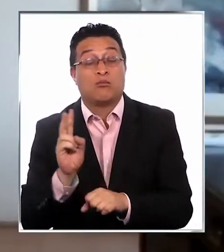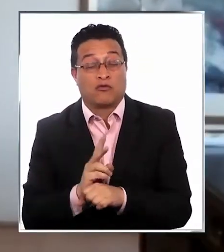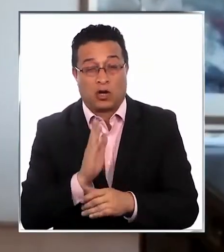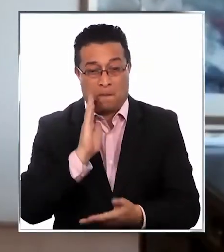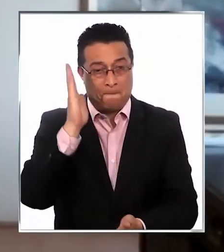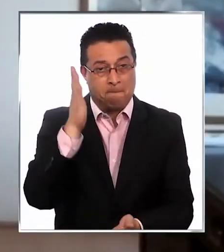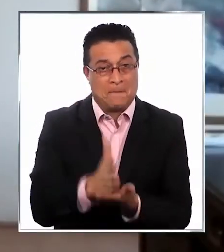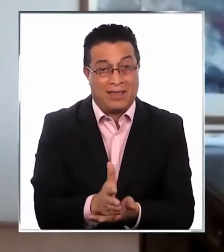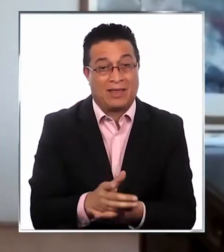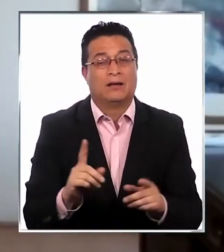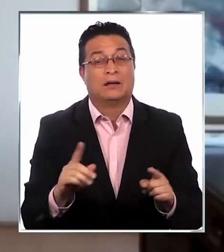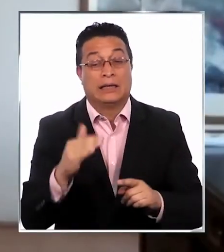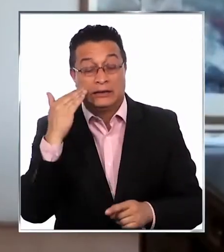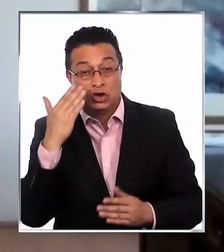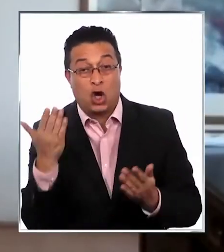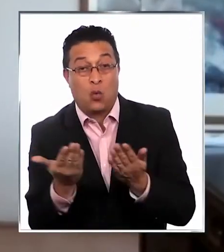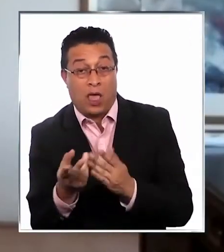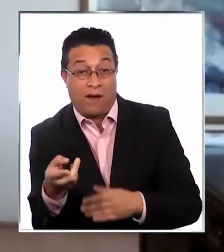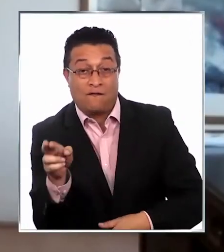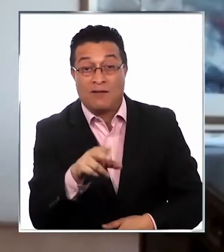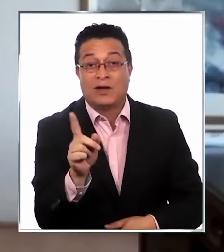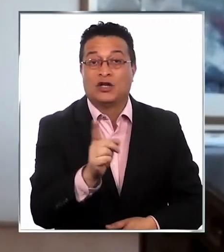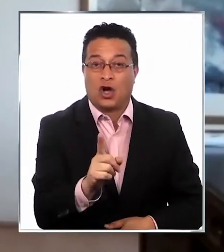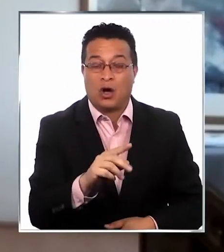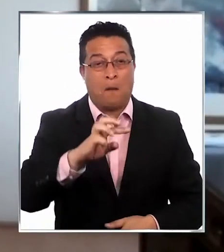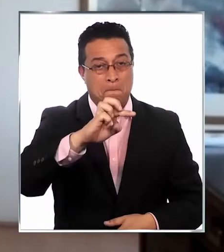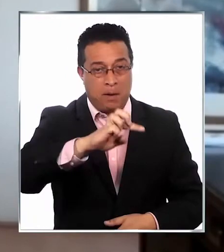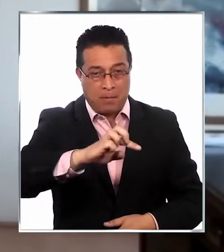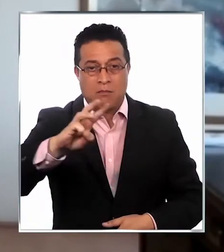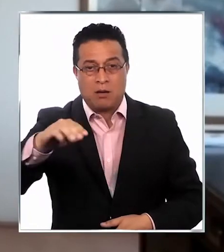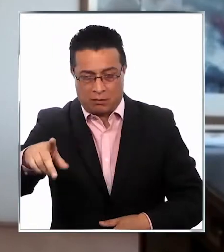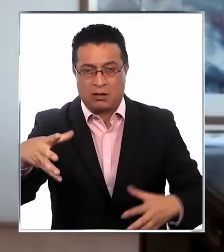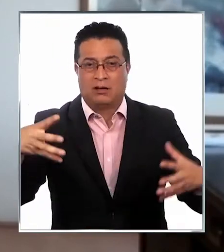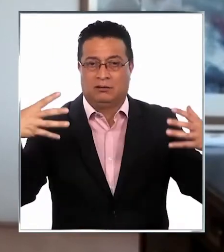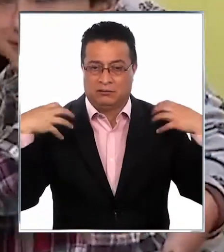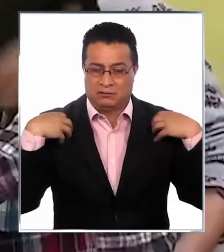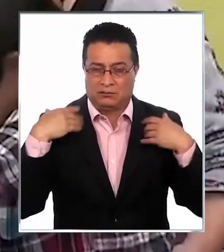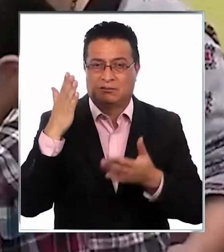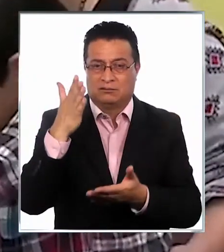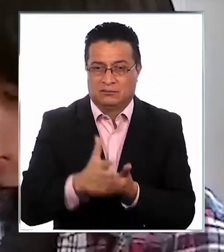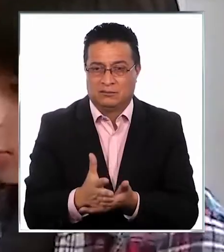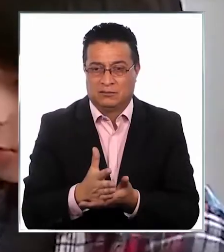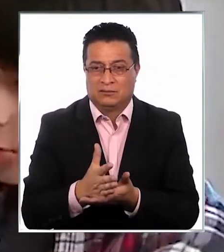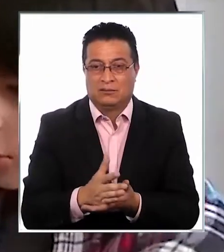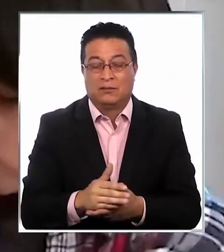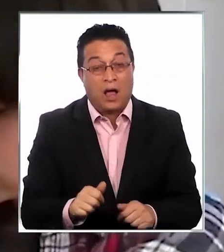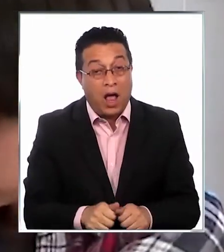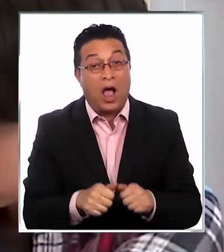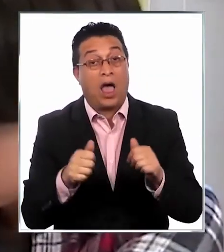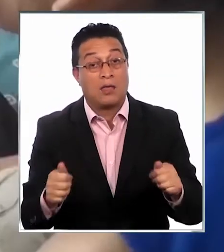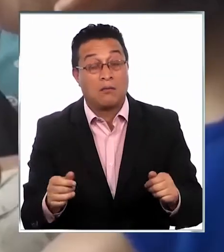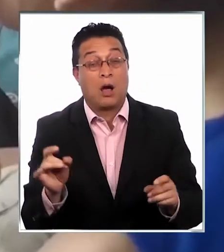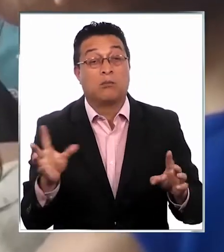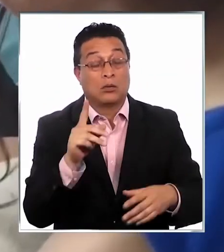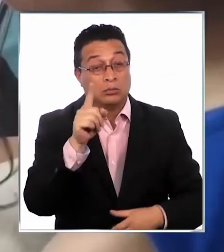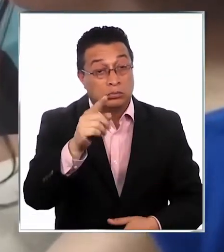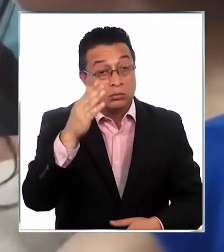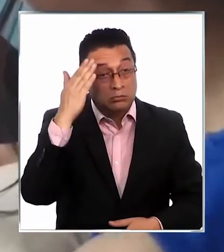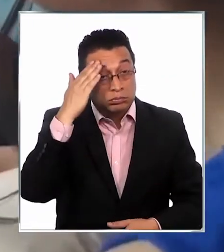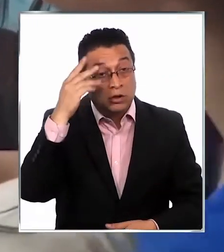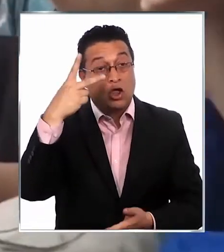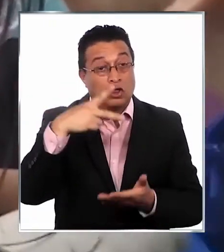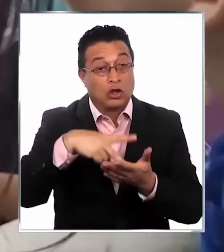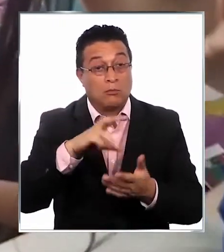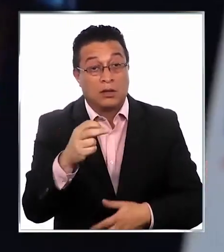determinar si los niños vuelven a clase, son los papás de esos niños los que toman esa decisión. E incluso si uno considera el